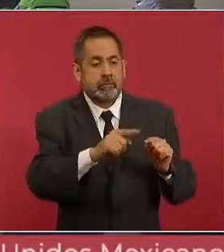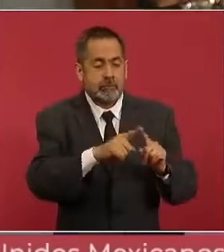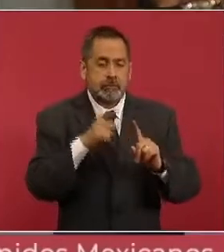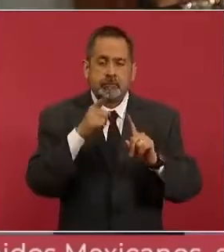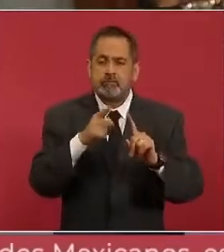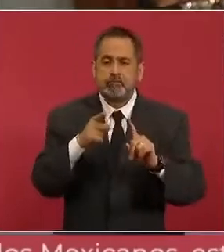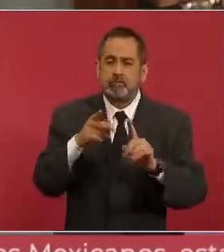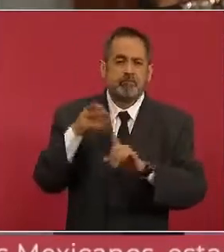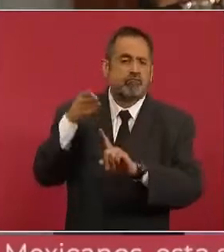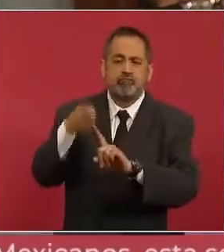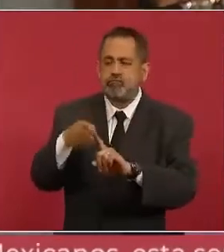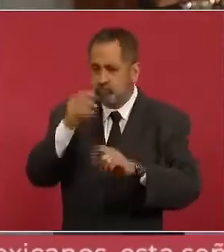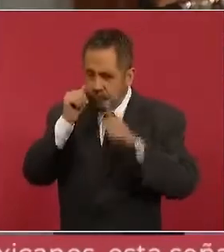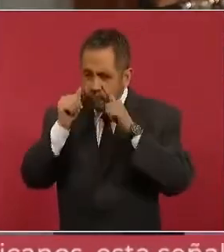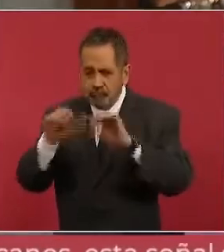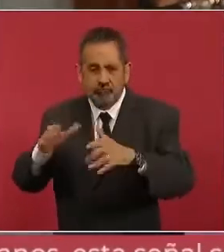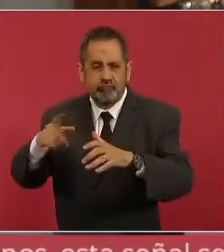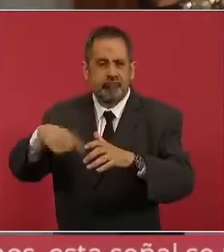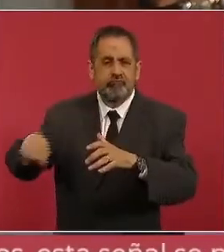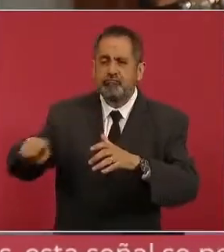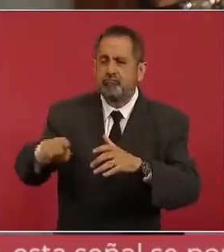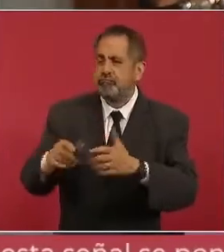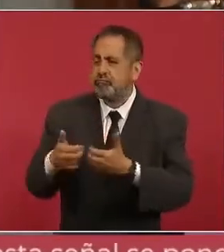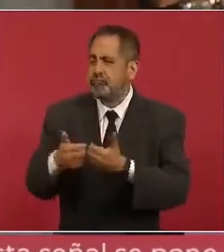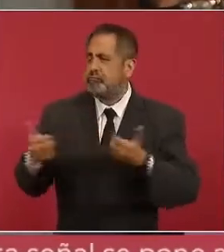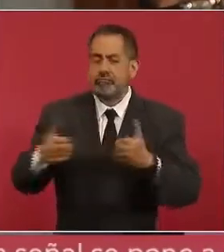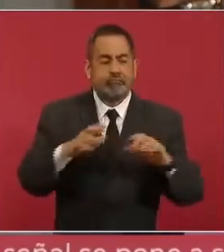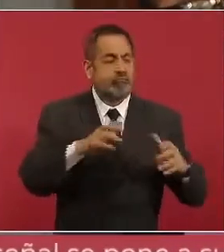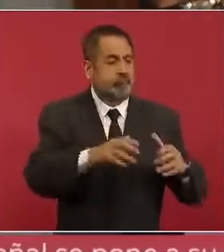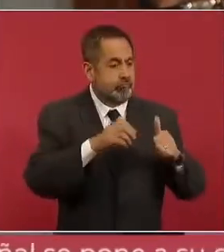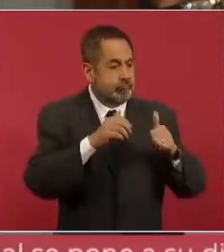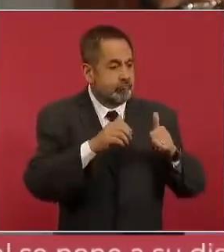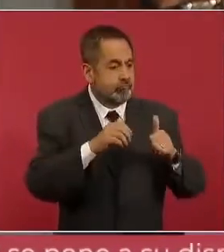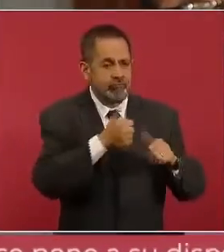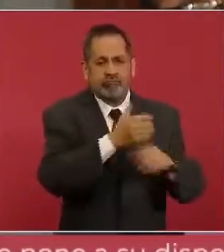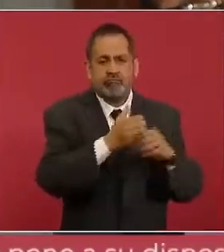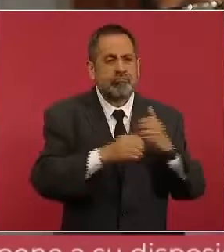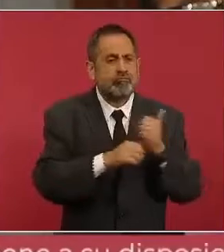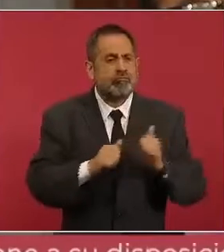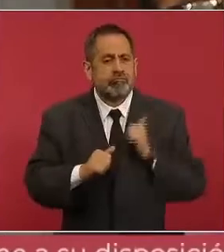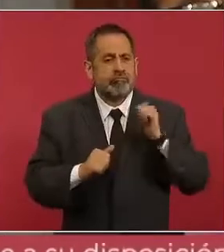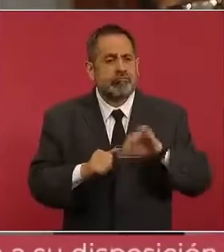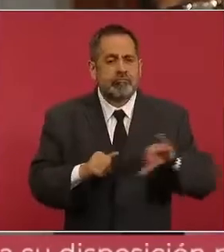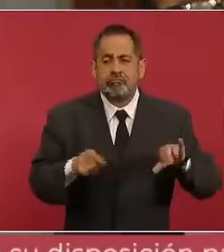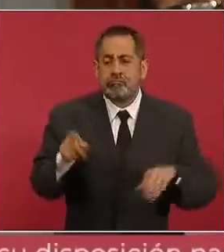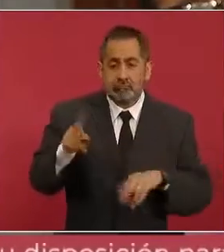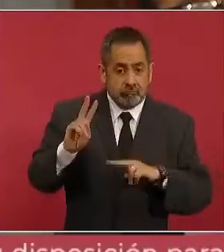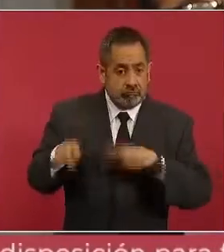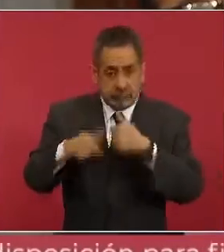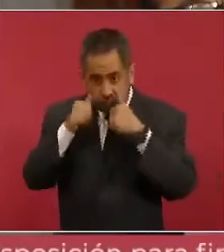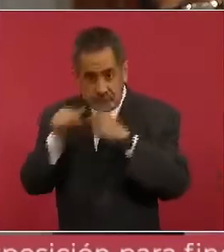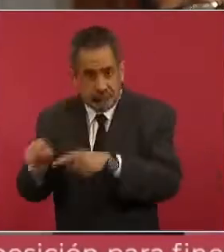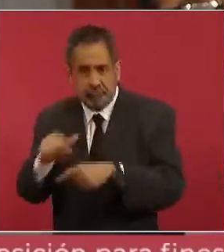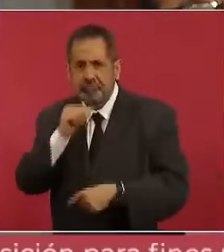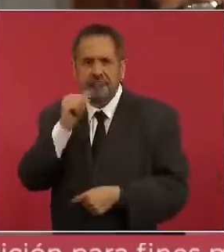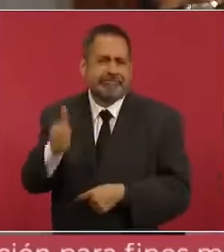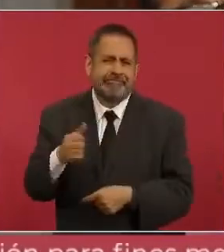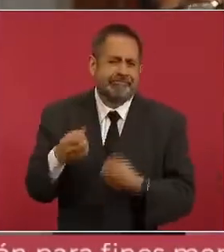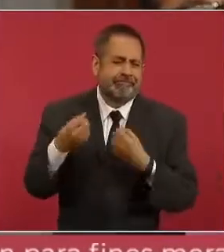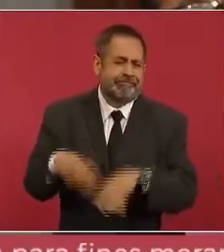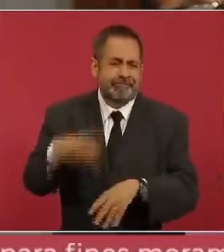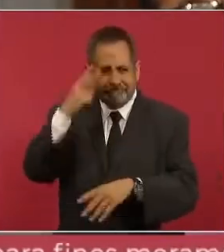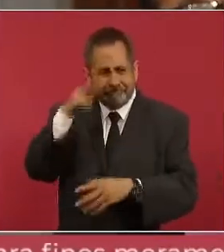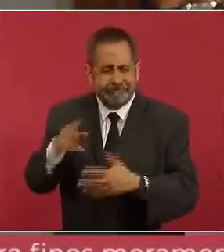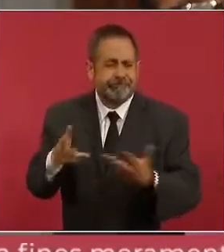objetivos ajenos y colaterales a la atención de este sector de la medicina tradicional en